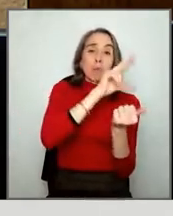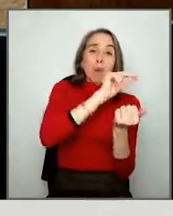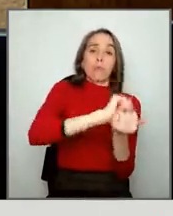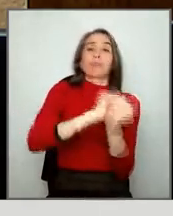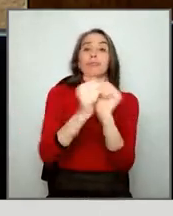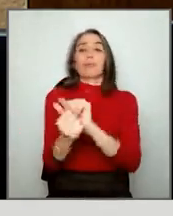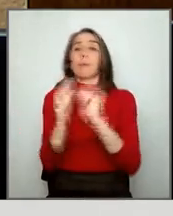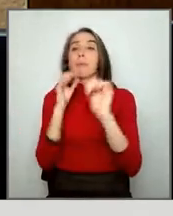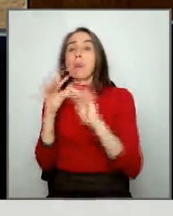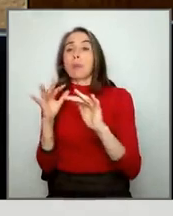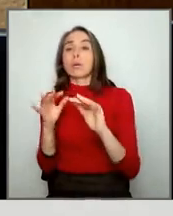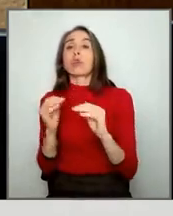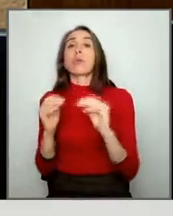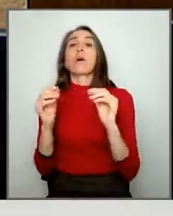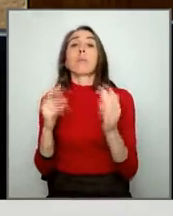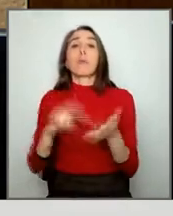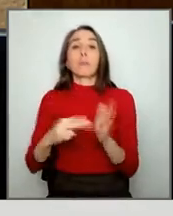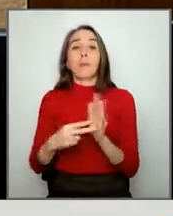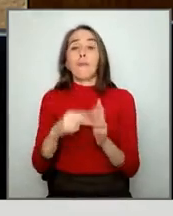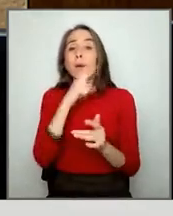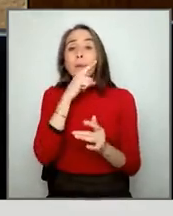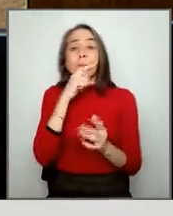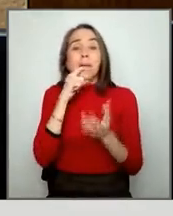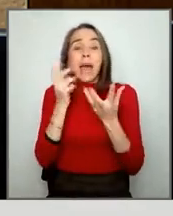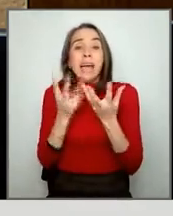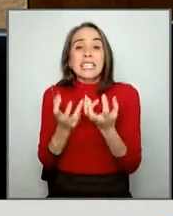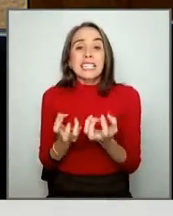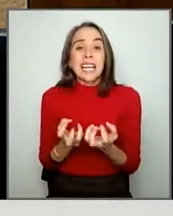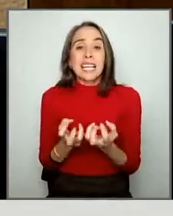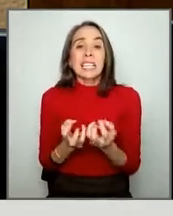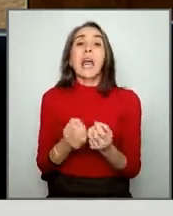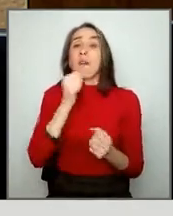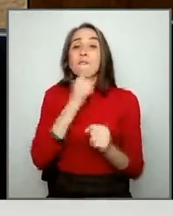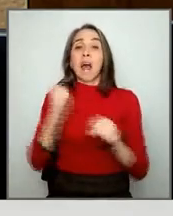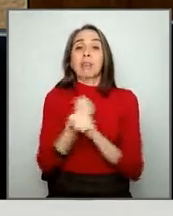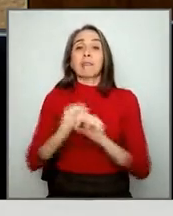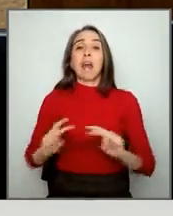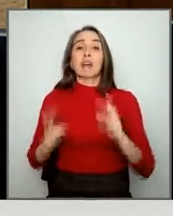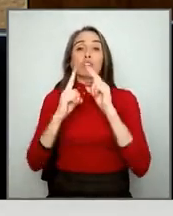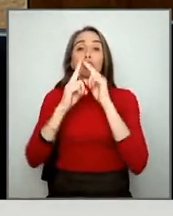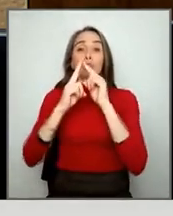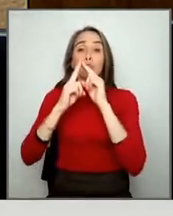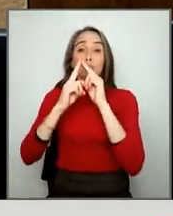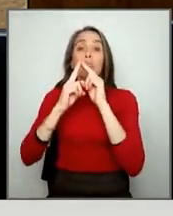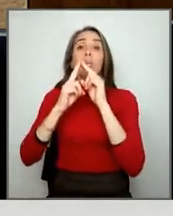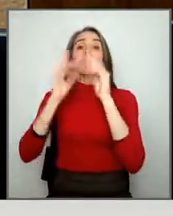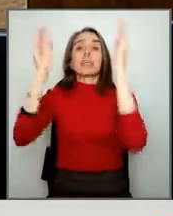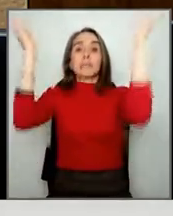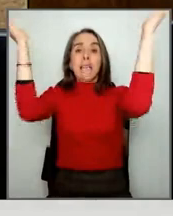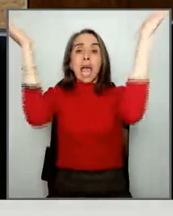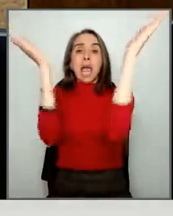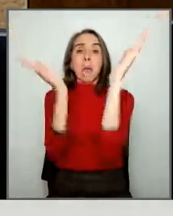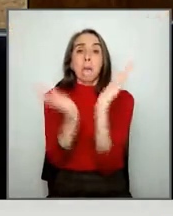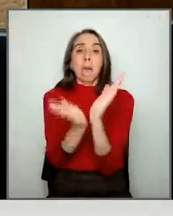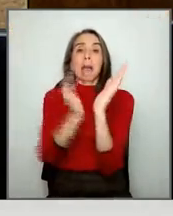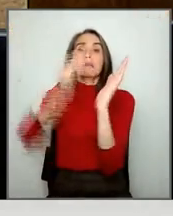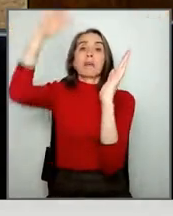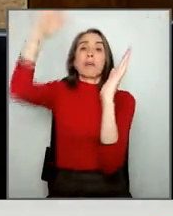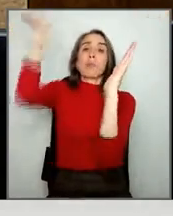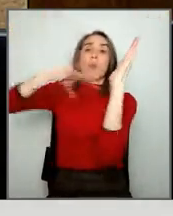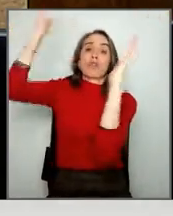genera la sequía aún nos faltan embalses infraestructura de riego pero sin lugar a dudas con este proyecto vamos avanzando